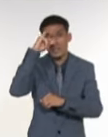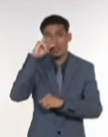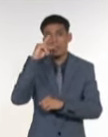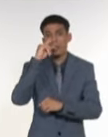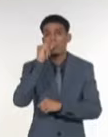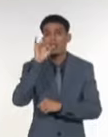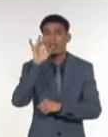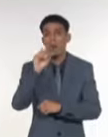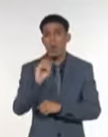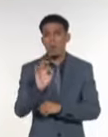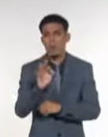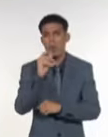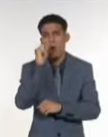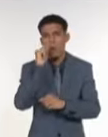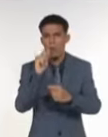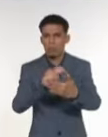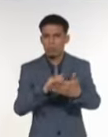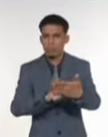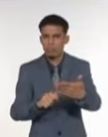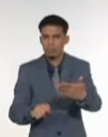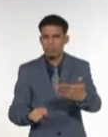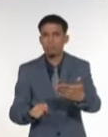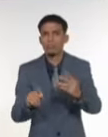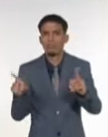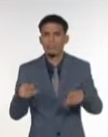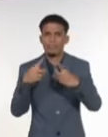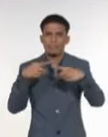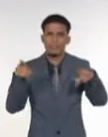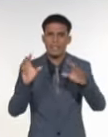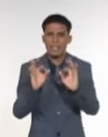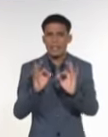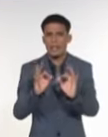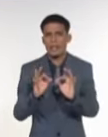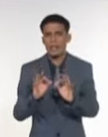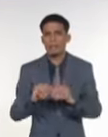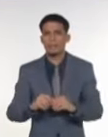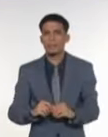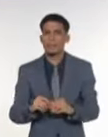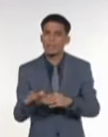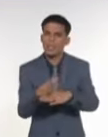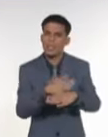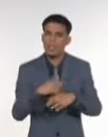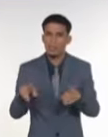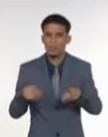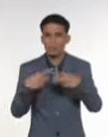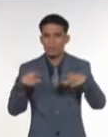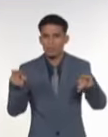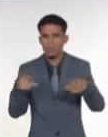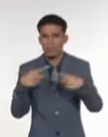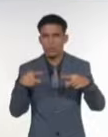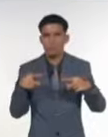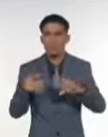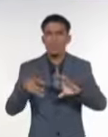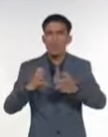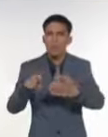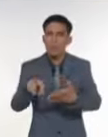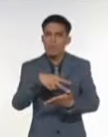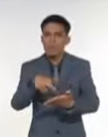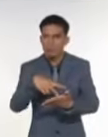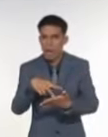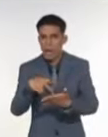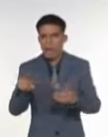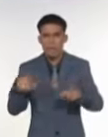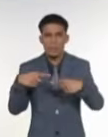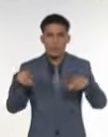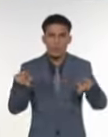baracoesa, composición musical que ha trascendido en el tiempo. Ritmos autóctonos como el quiribá, nengón y aeroplano,